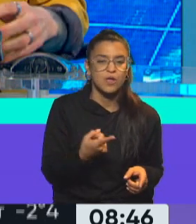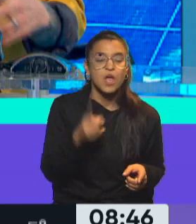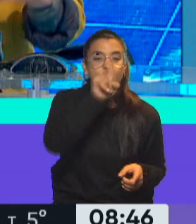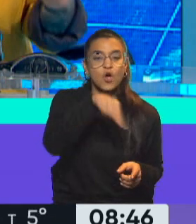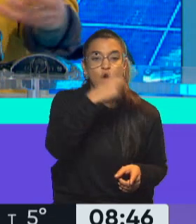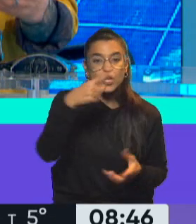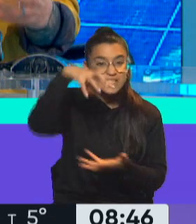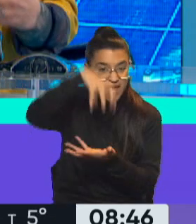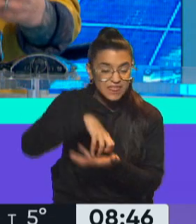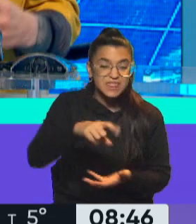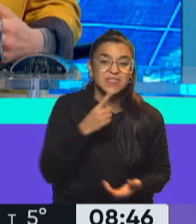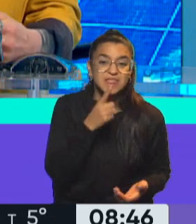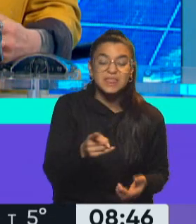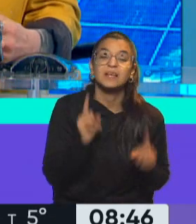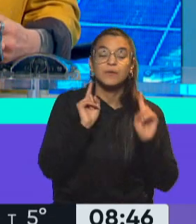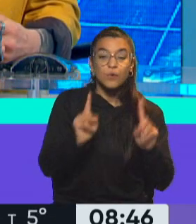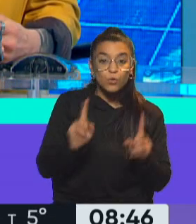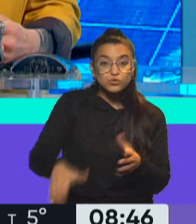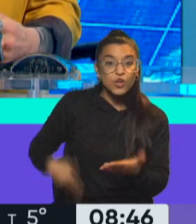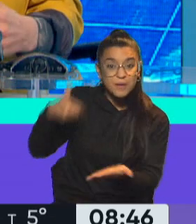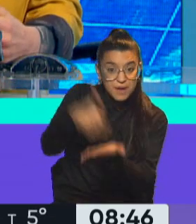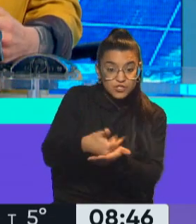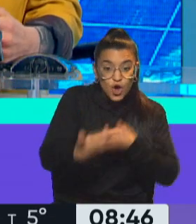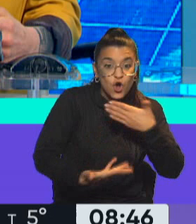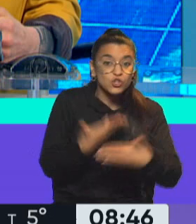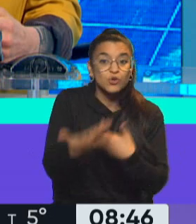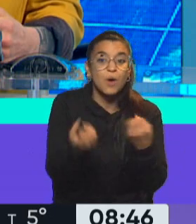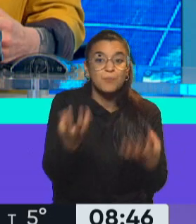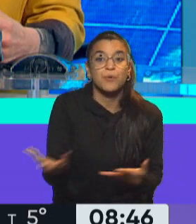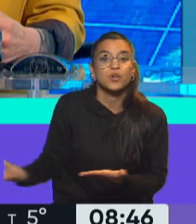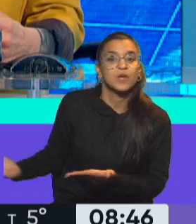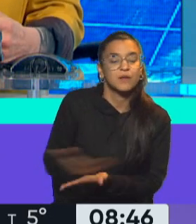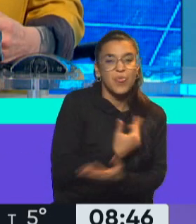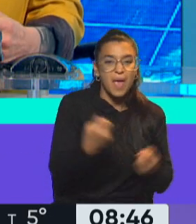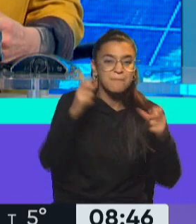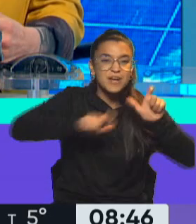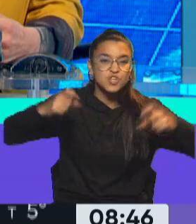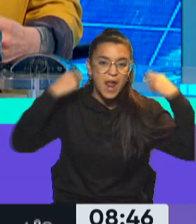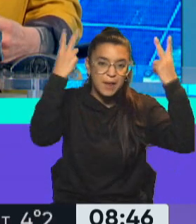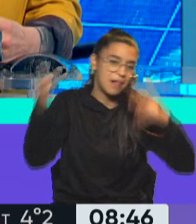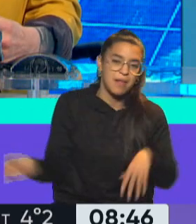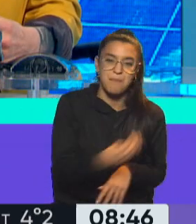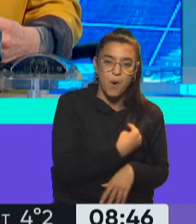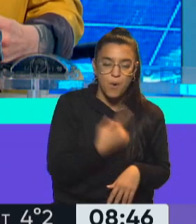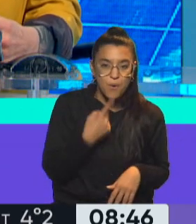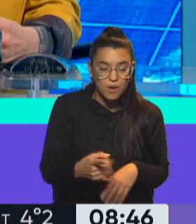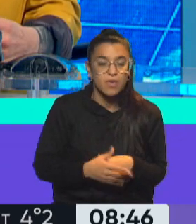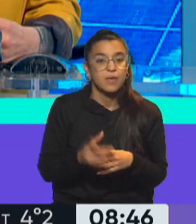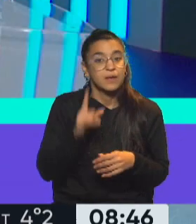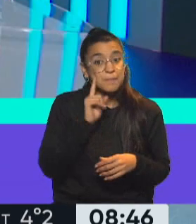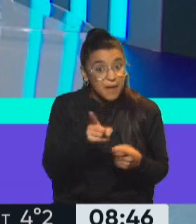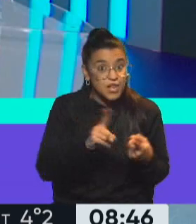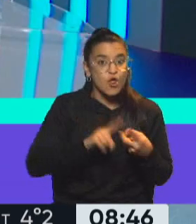CONICET había tomado este impulso de inversión porque lo habían limpiado de rebeldes. Unos conceptos